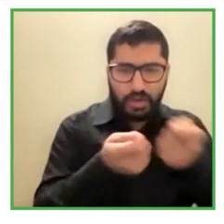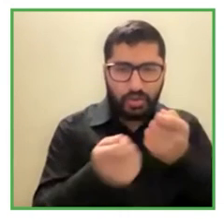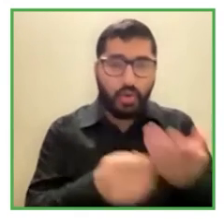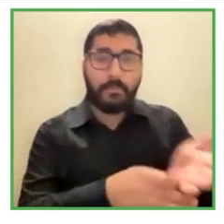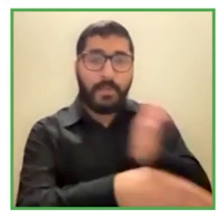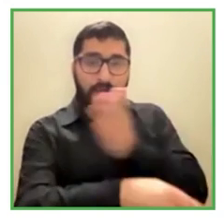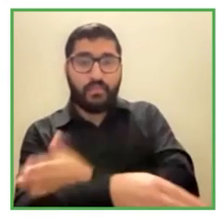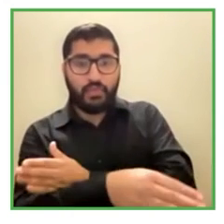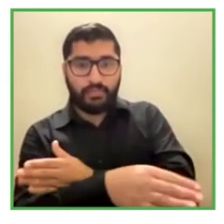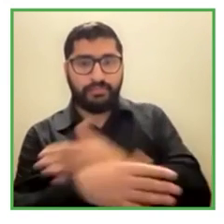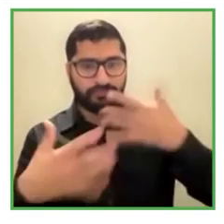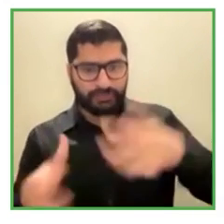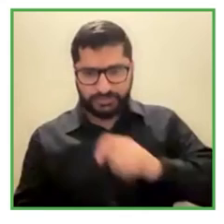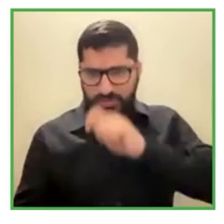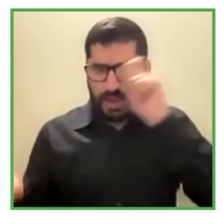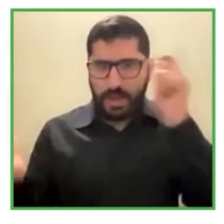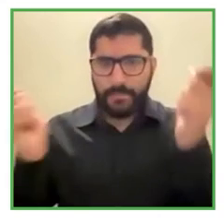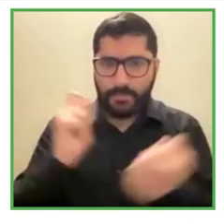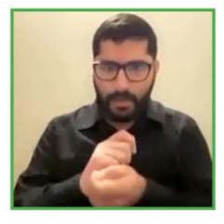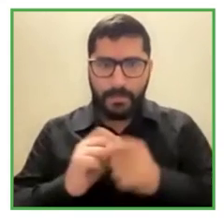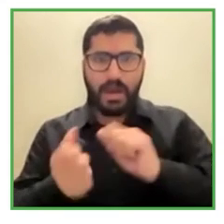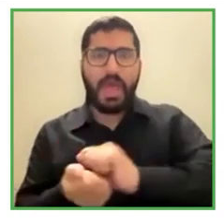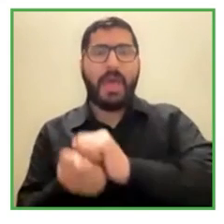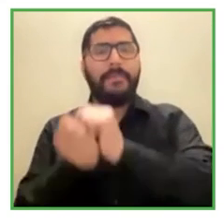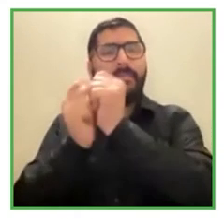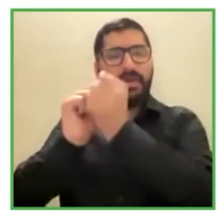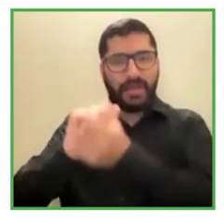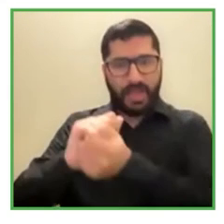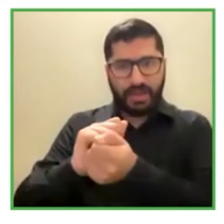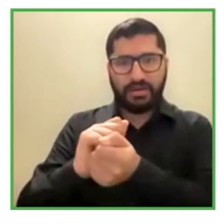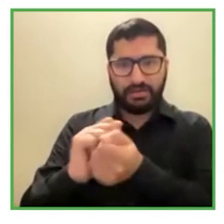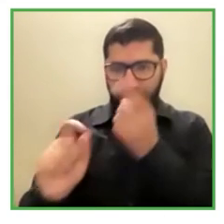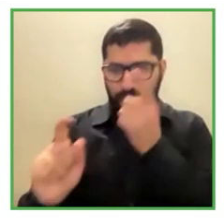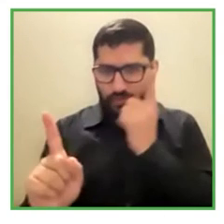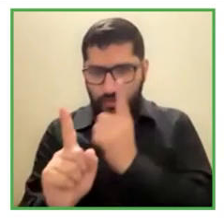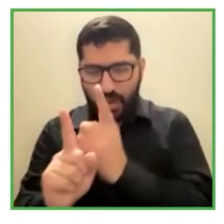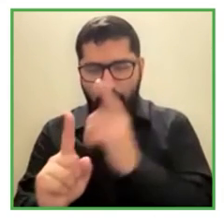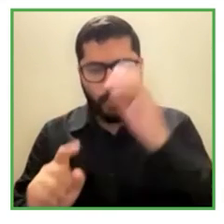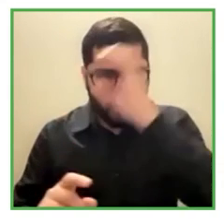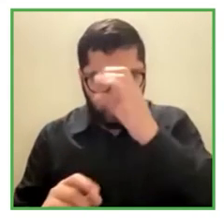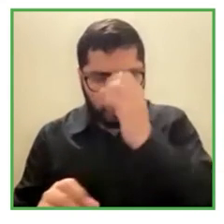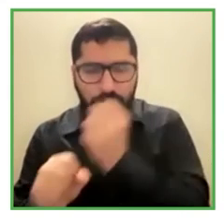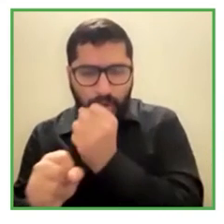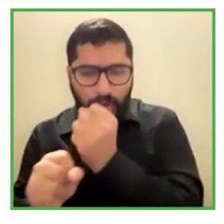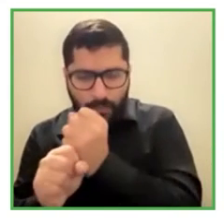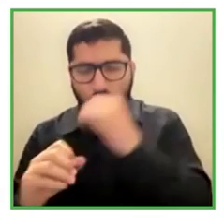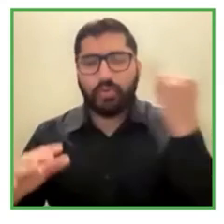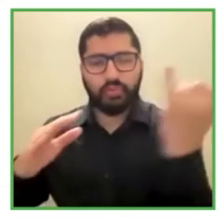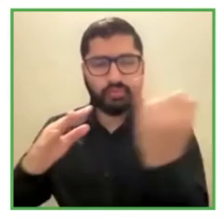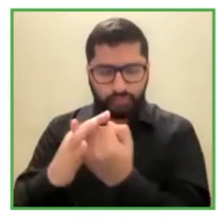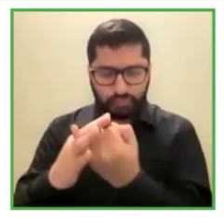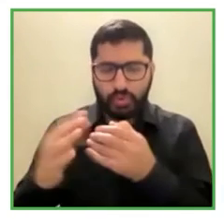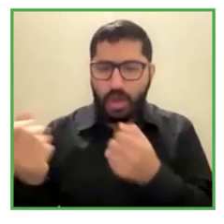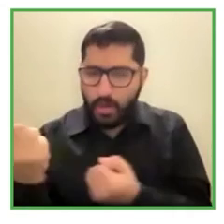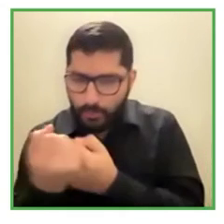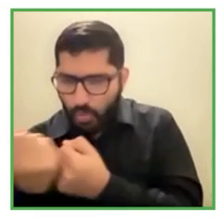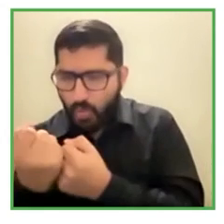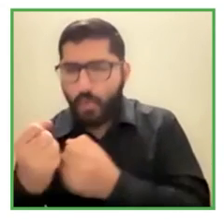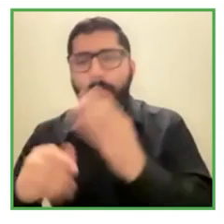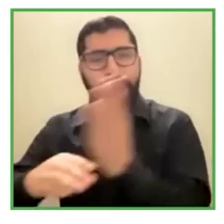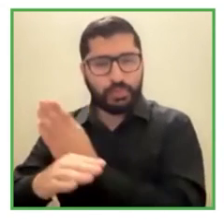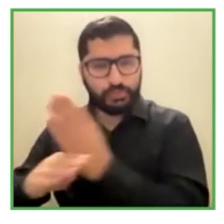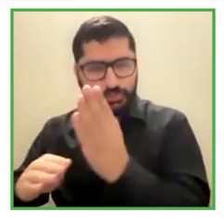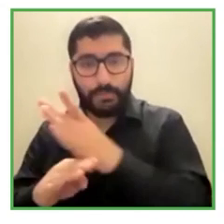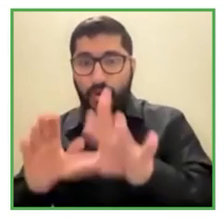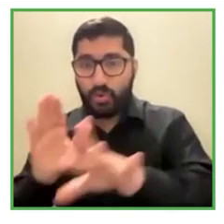de perseguir inclusión y apoyar a organizaciones para encontrar nuevas soluciones que calcen al lugar de trabajo.